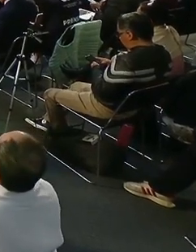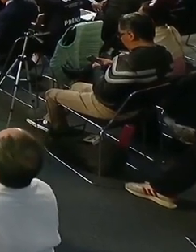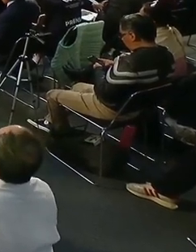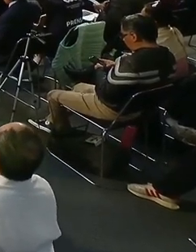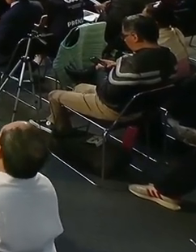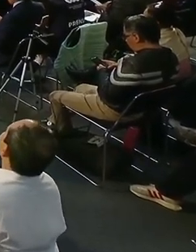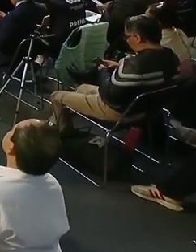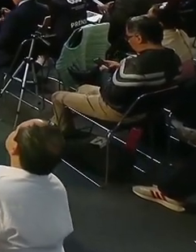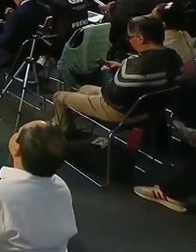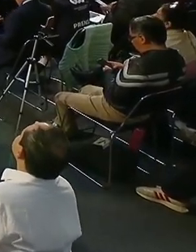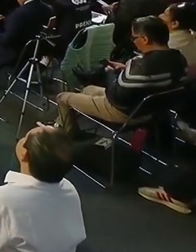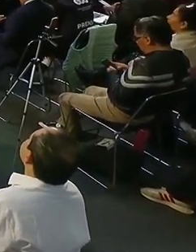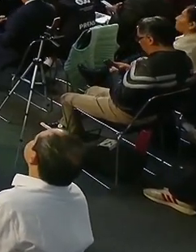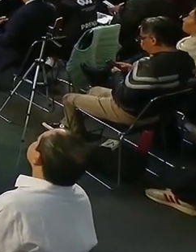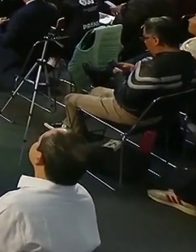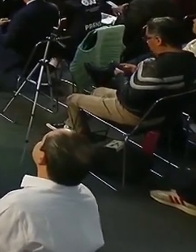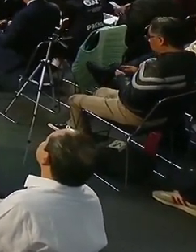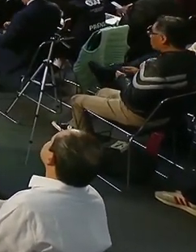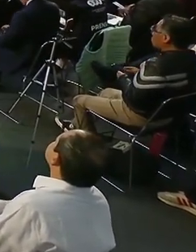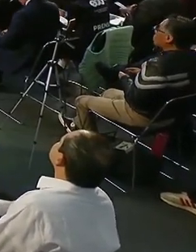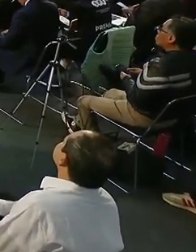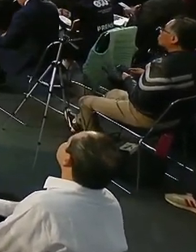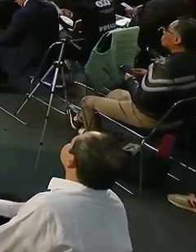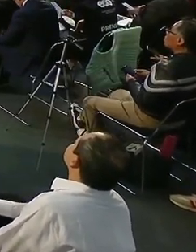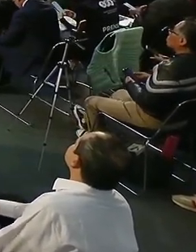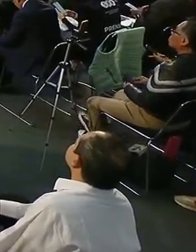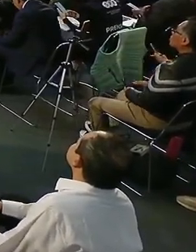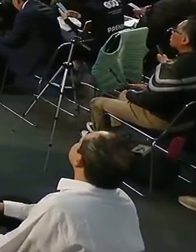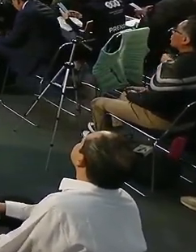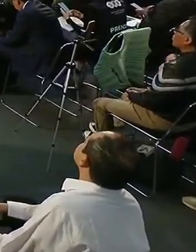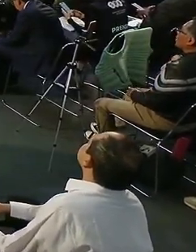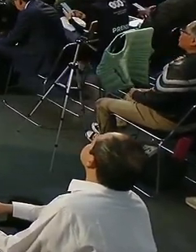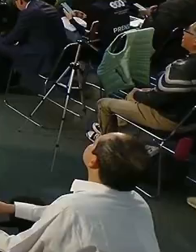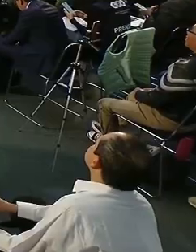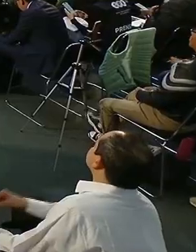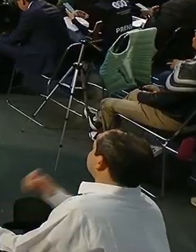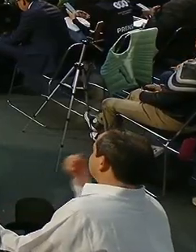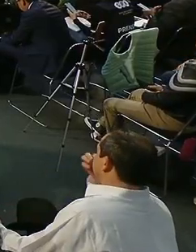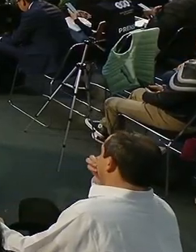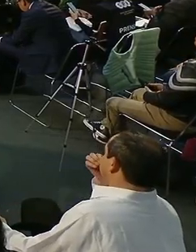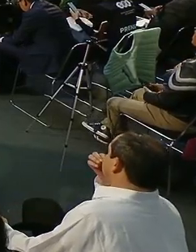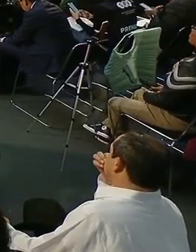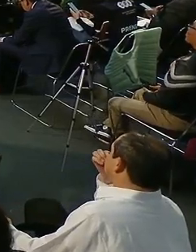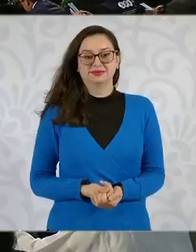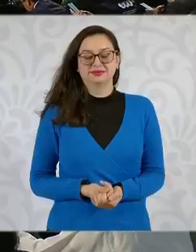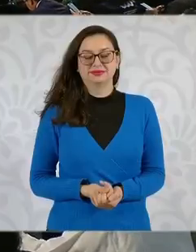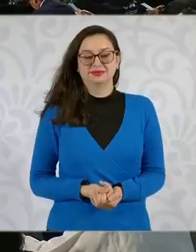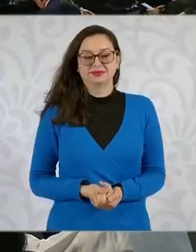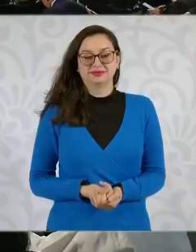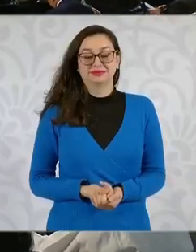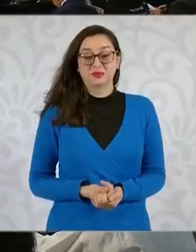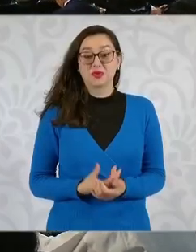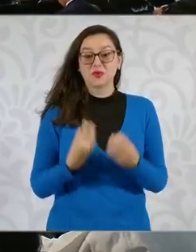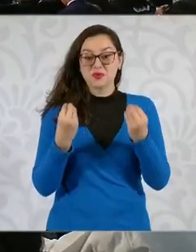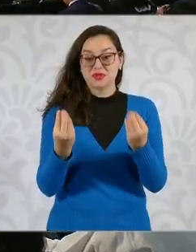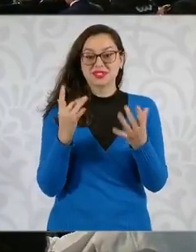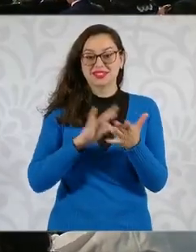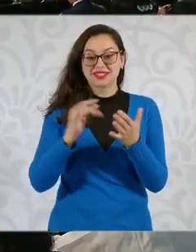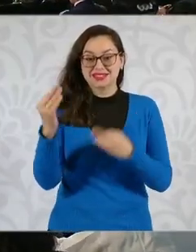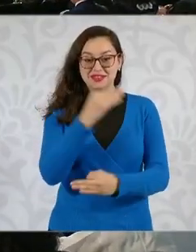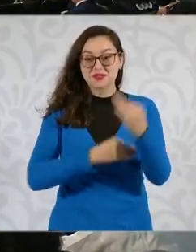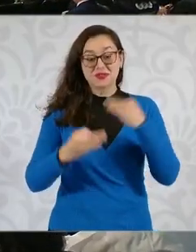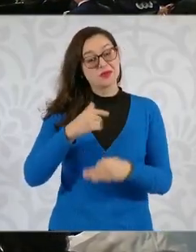muchas gracias a todas y a todos ¿van a ir a Tabasco? ¿sí? vamos a Tabasco